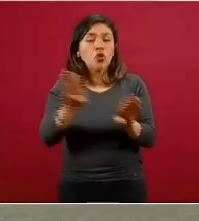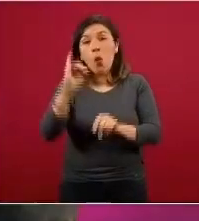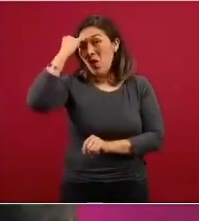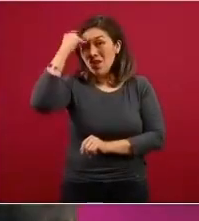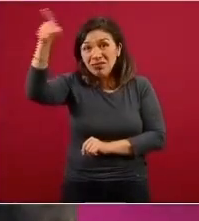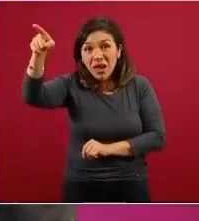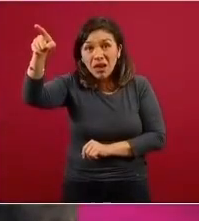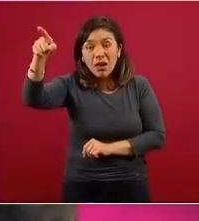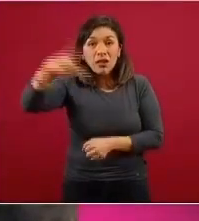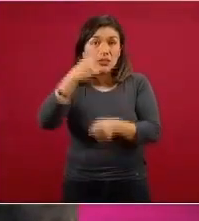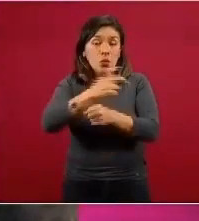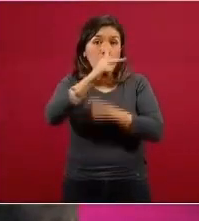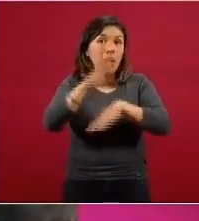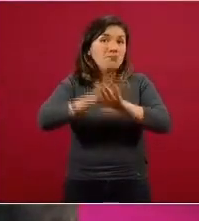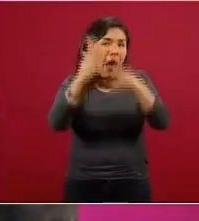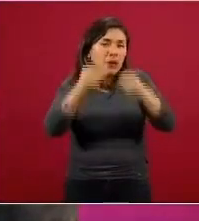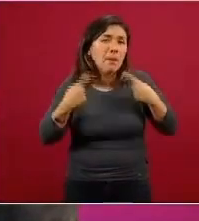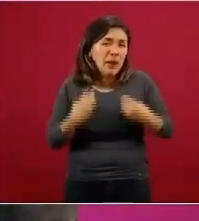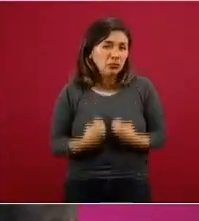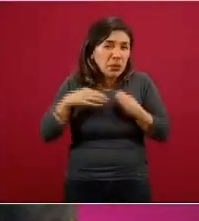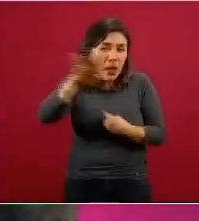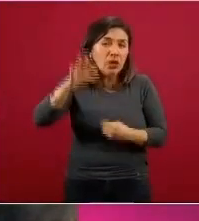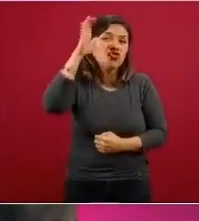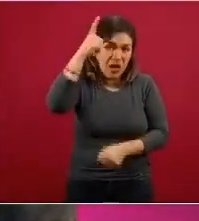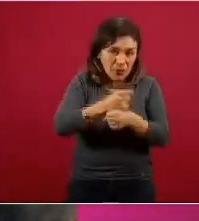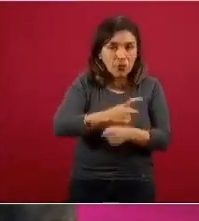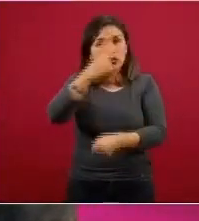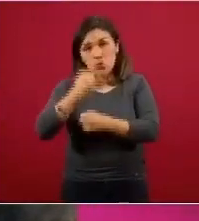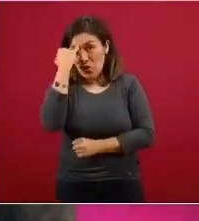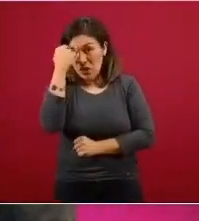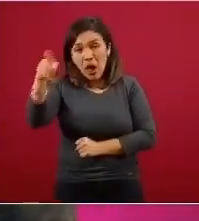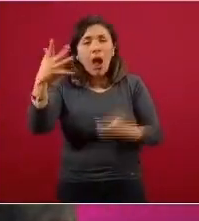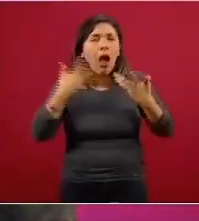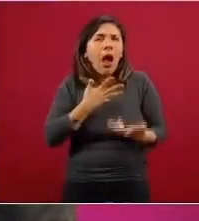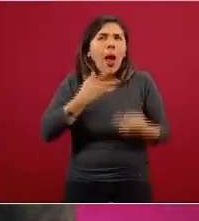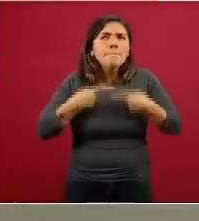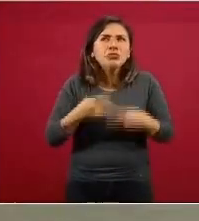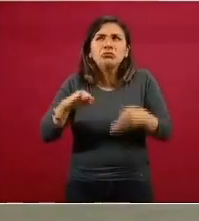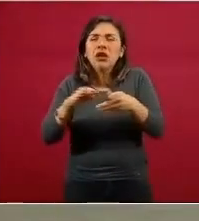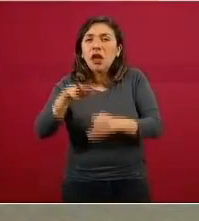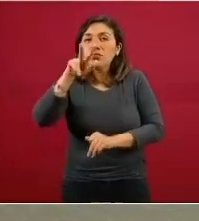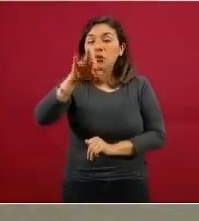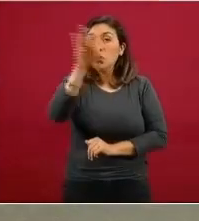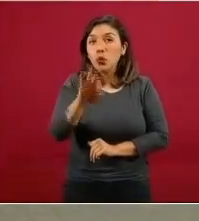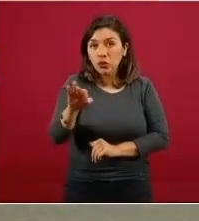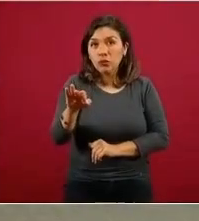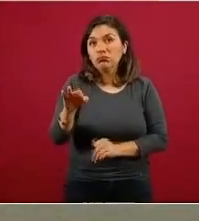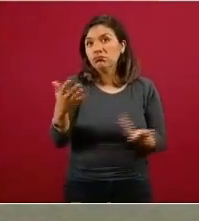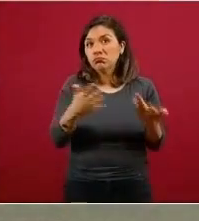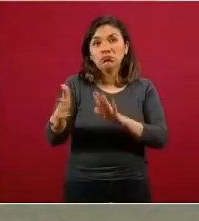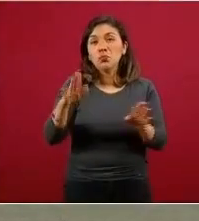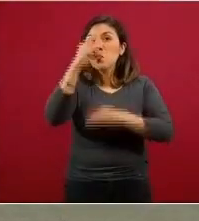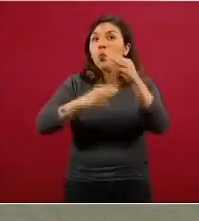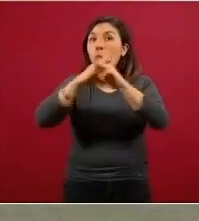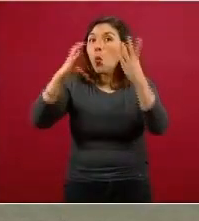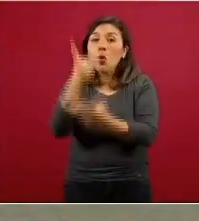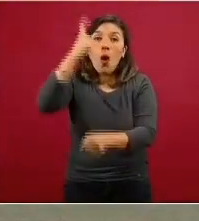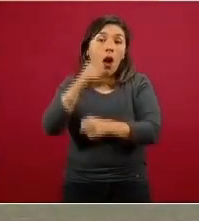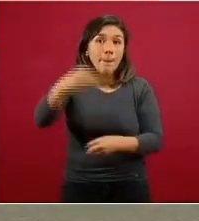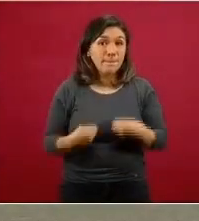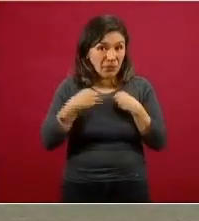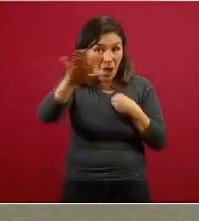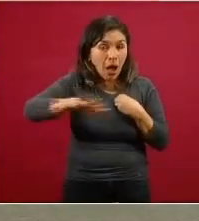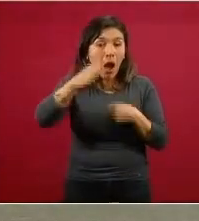India, que es el segundo país más poblado del mundo, después de China, que tiene una población cercana al 18%, casi la quinta parte de la población mundial,